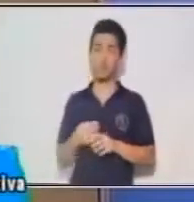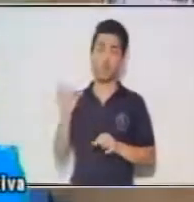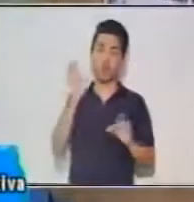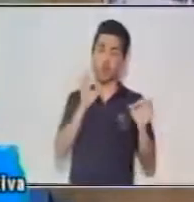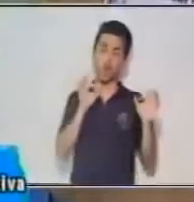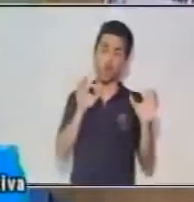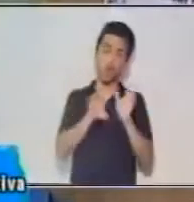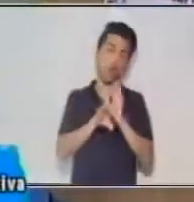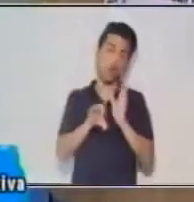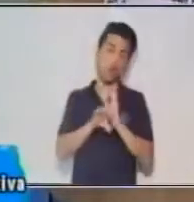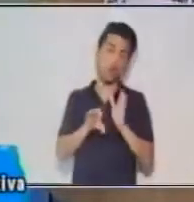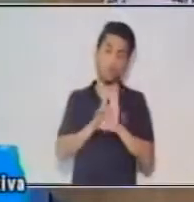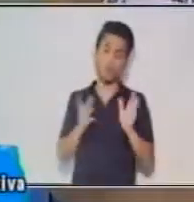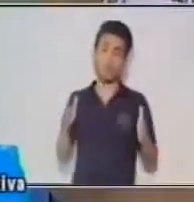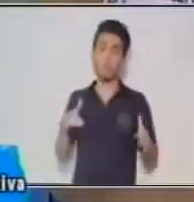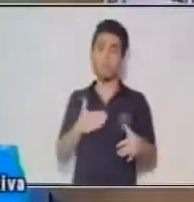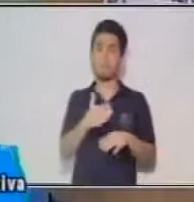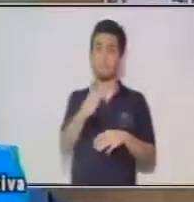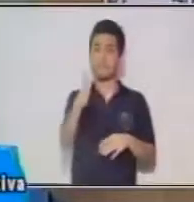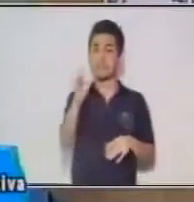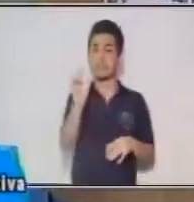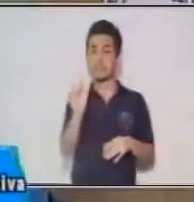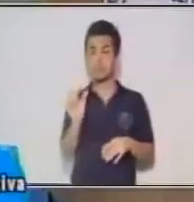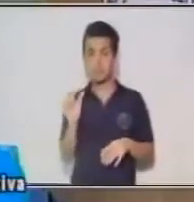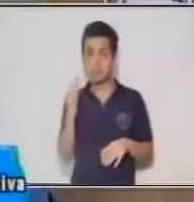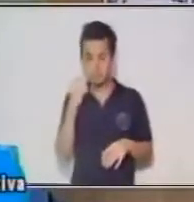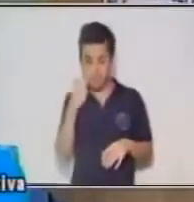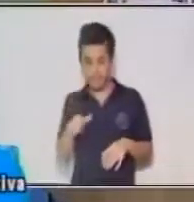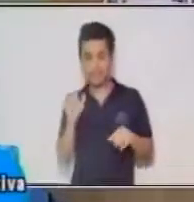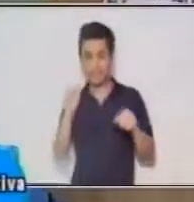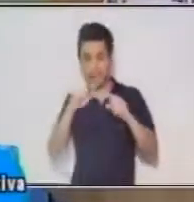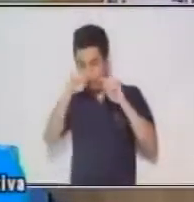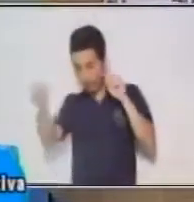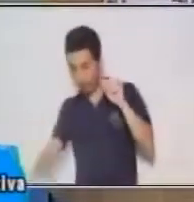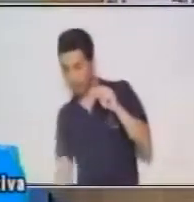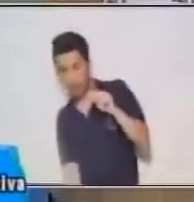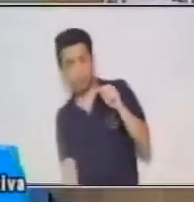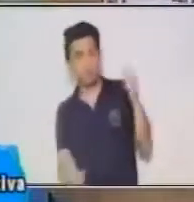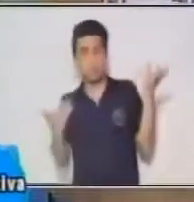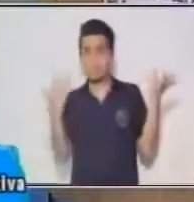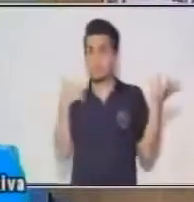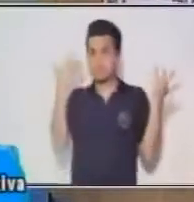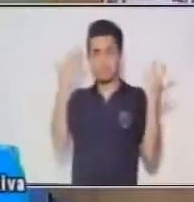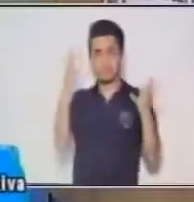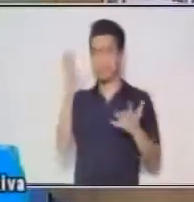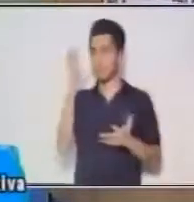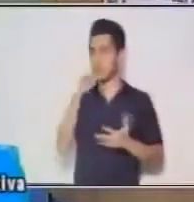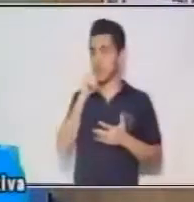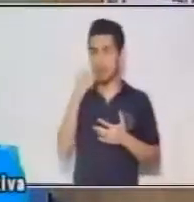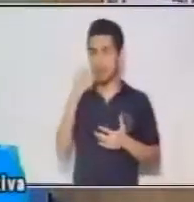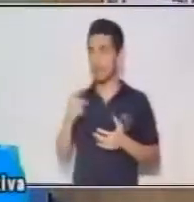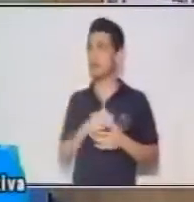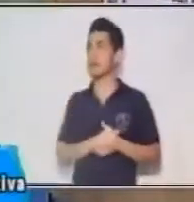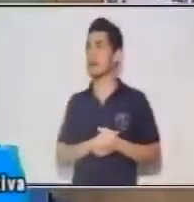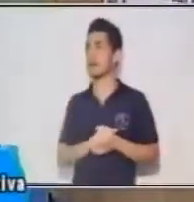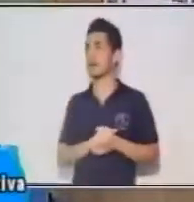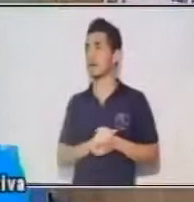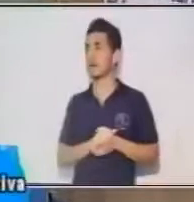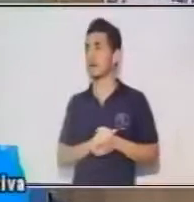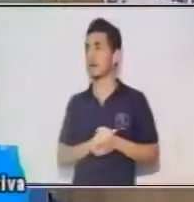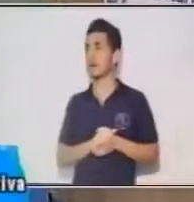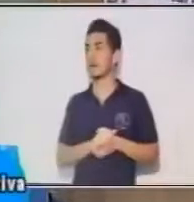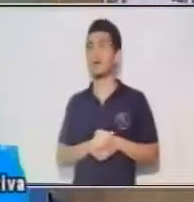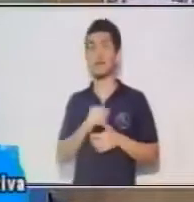peces pequeños que nosotros podemos ver, o bien todo lo demás que está alrededor. Si te das cuenta,